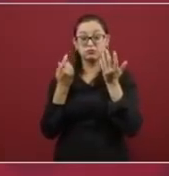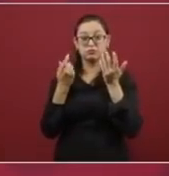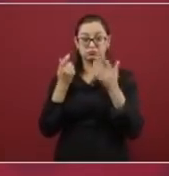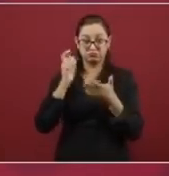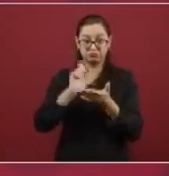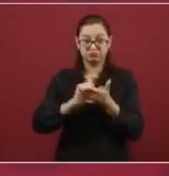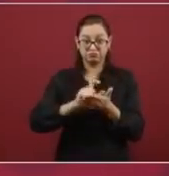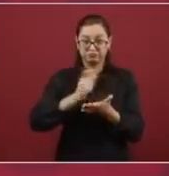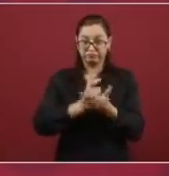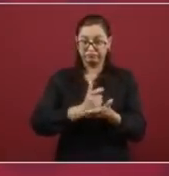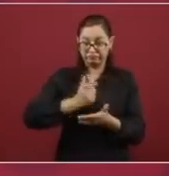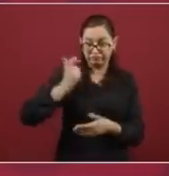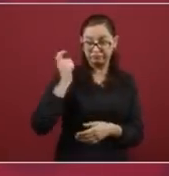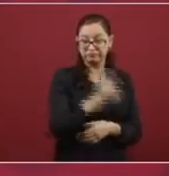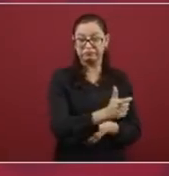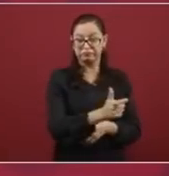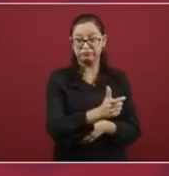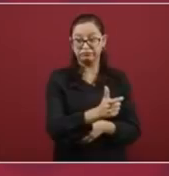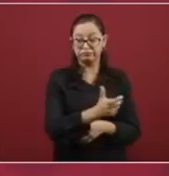cobran.